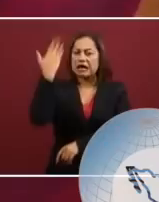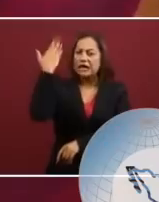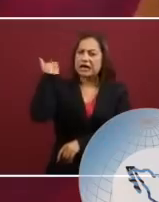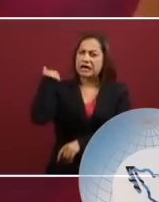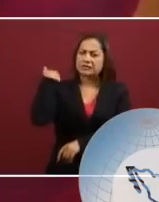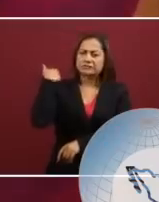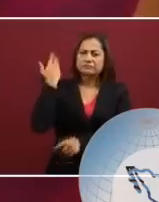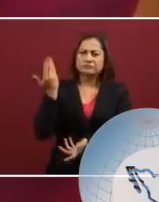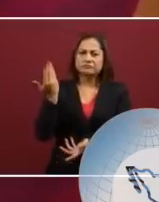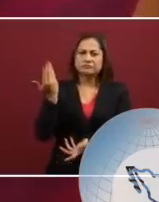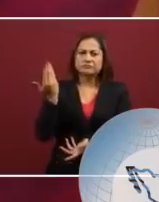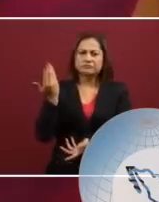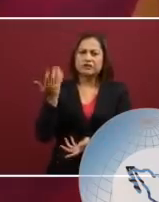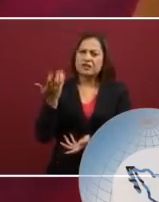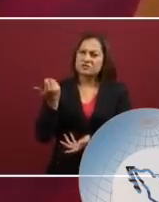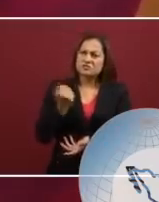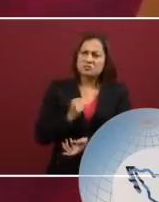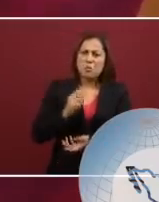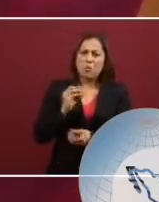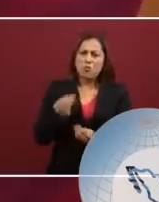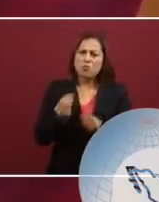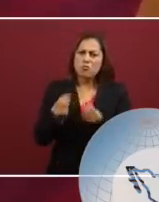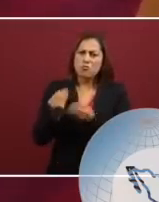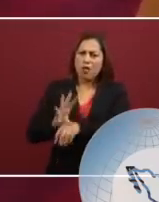de ese mecanismo.